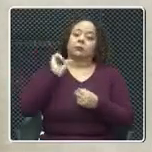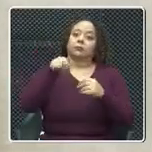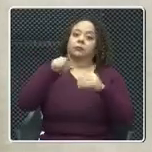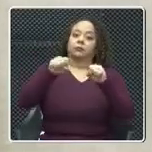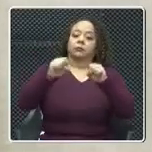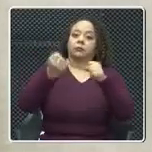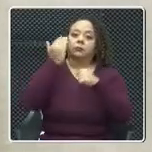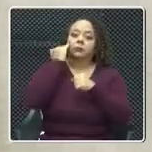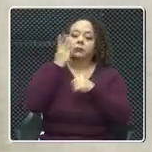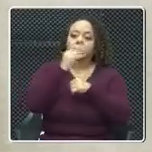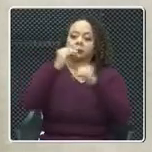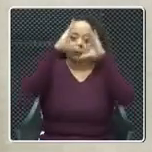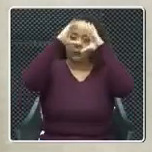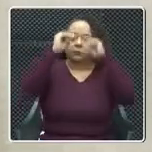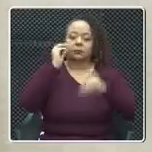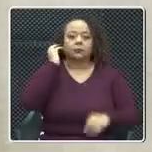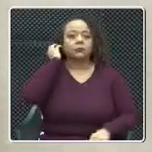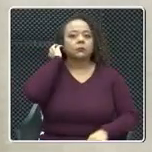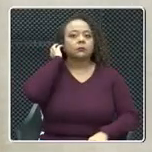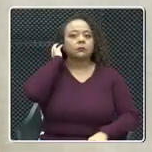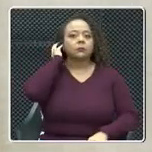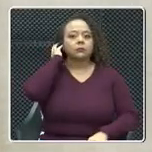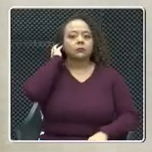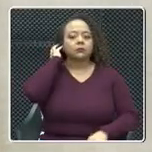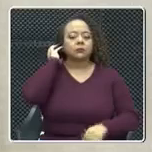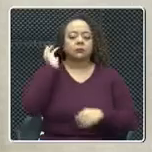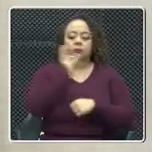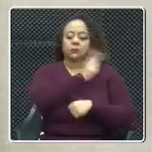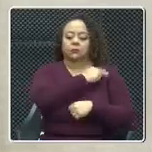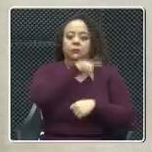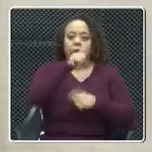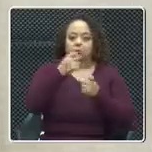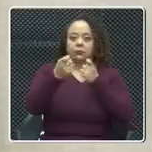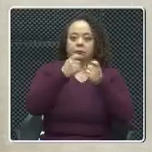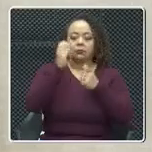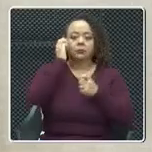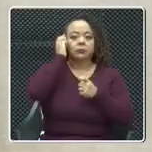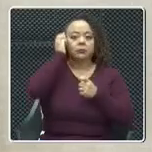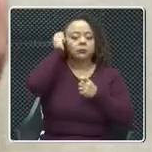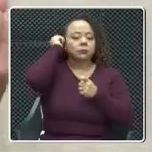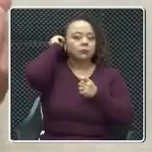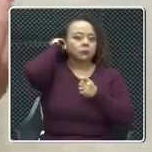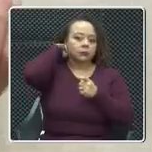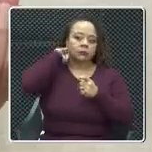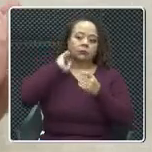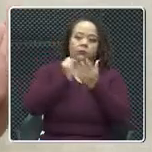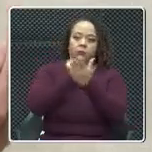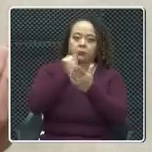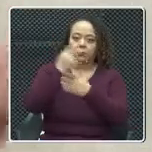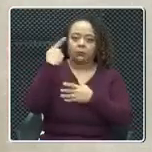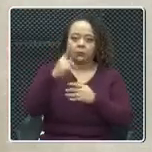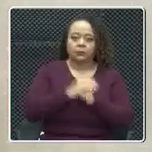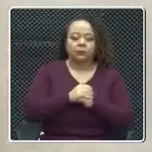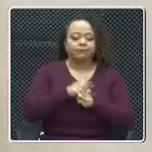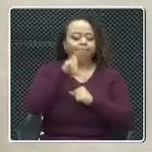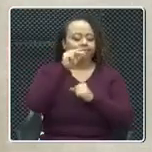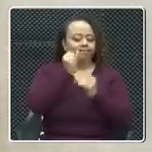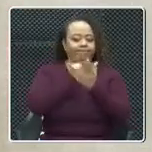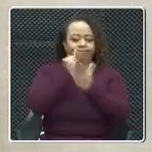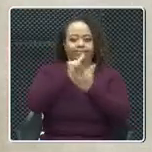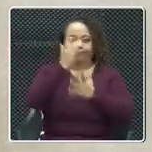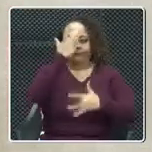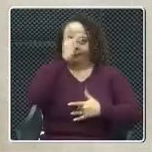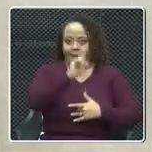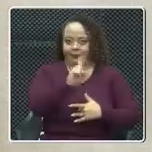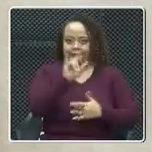eso es lo que se reporta en el aviso de accidente. Okay. El patrono lo que tiene que gestionar es la investigación del riesgo, okay, no la investigación de la